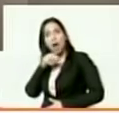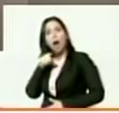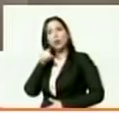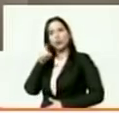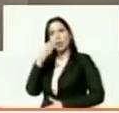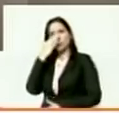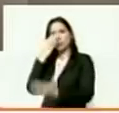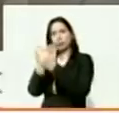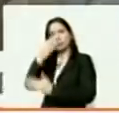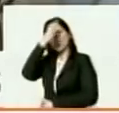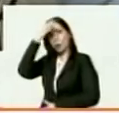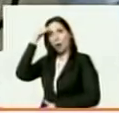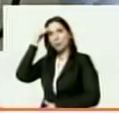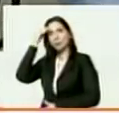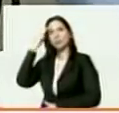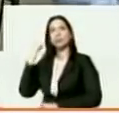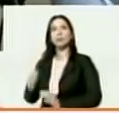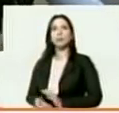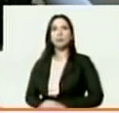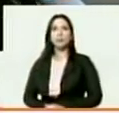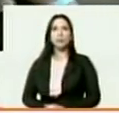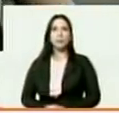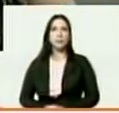Donald Trump?